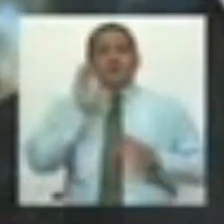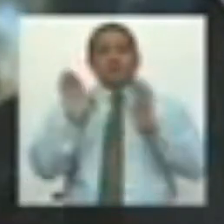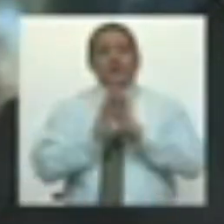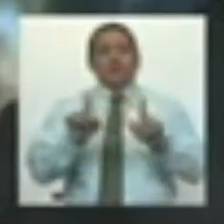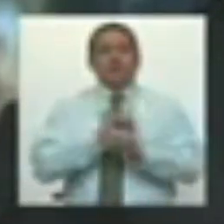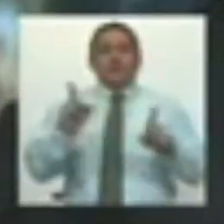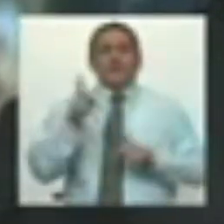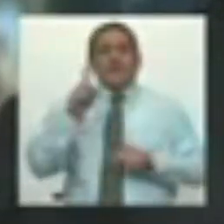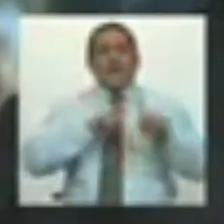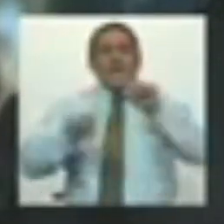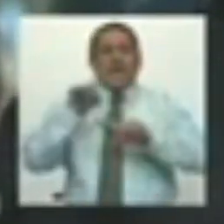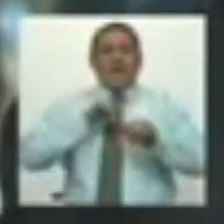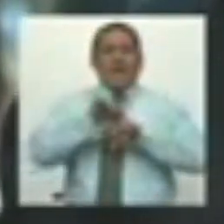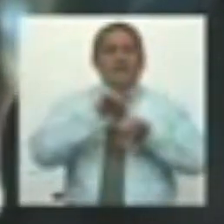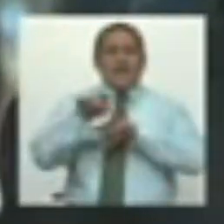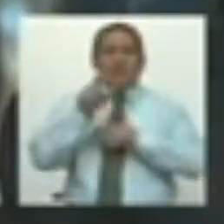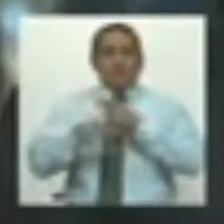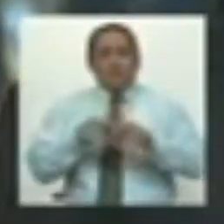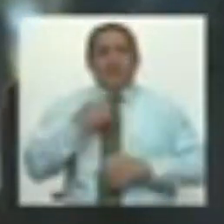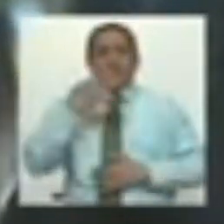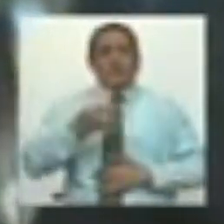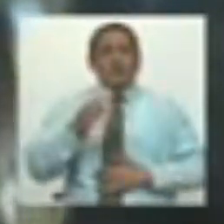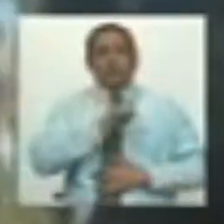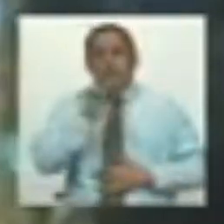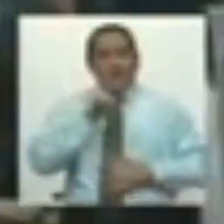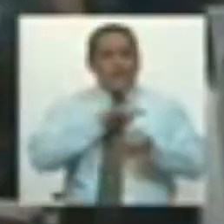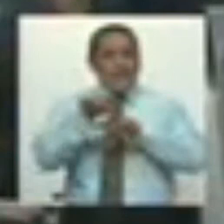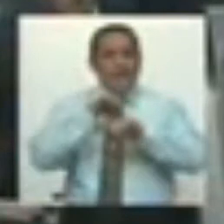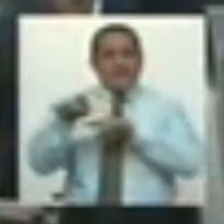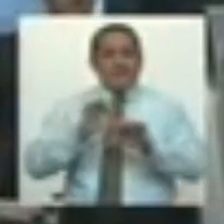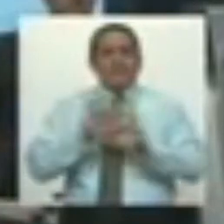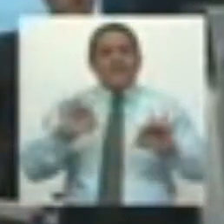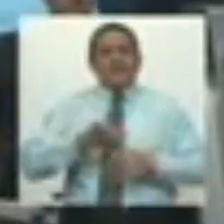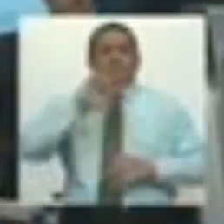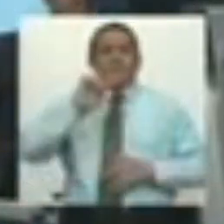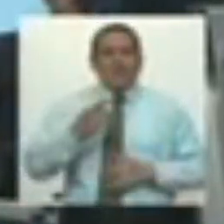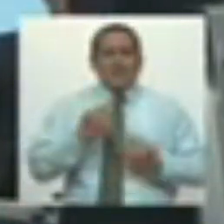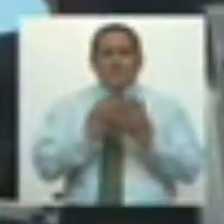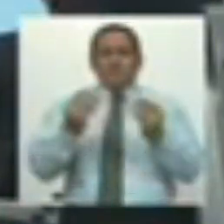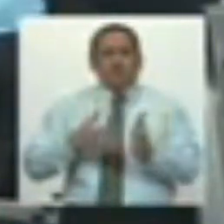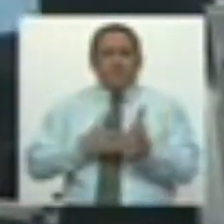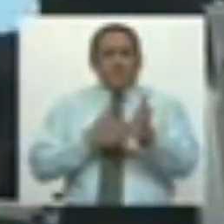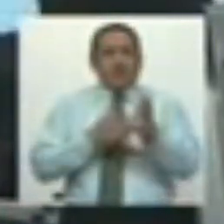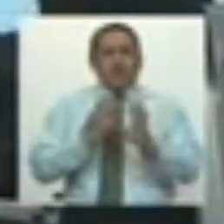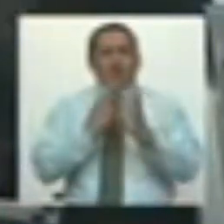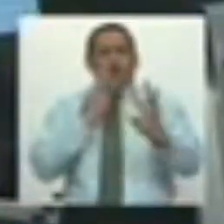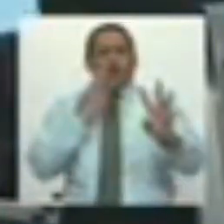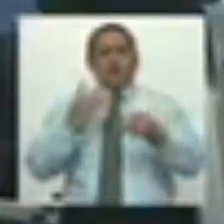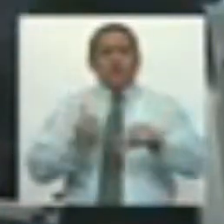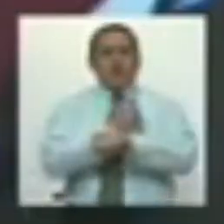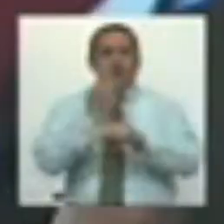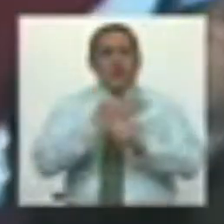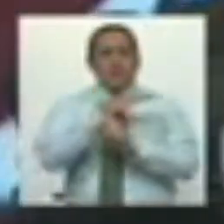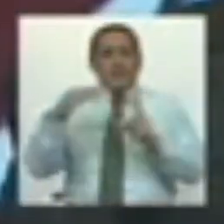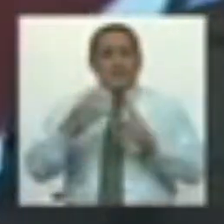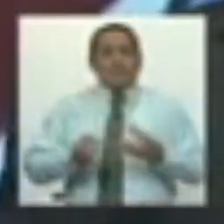que hay que solucionar al pueblo efectivamente no es que de solucionar a los miles que hoy están en el metropolitan o haciendo cola de hora y media y buena